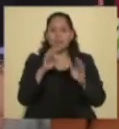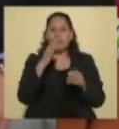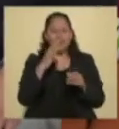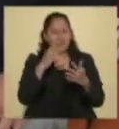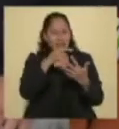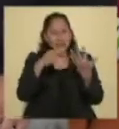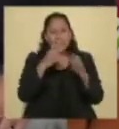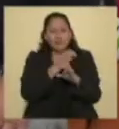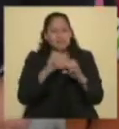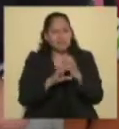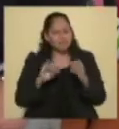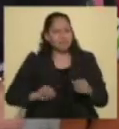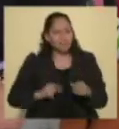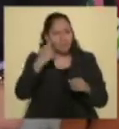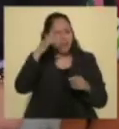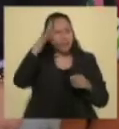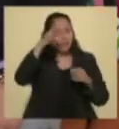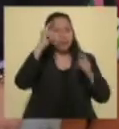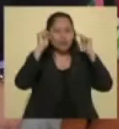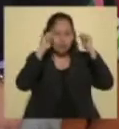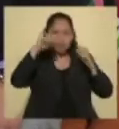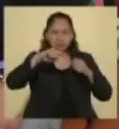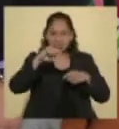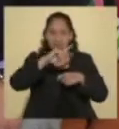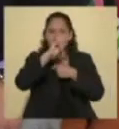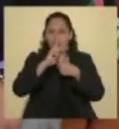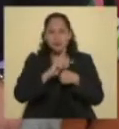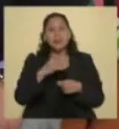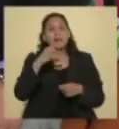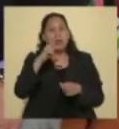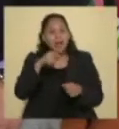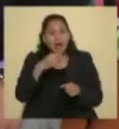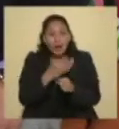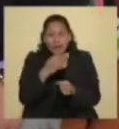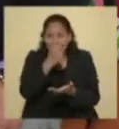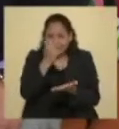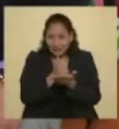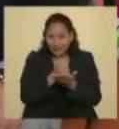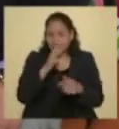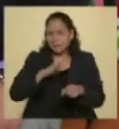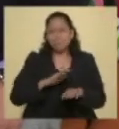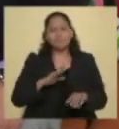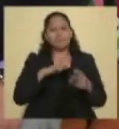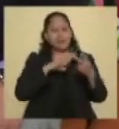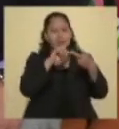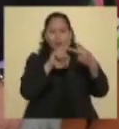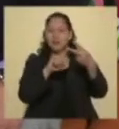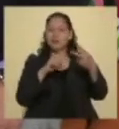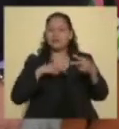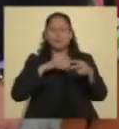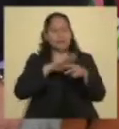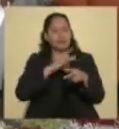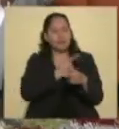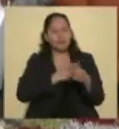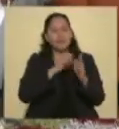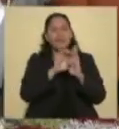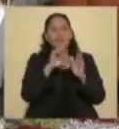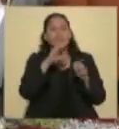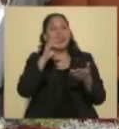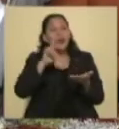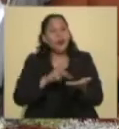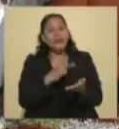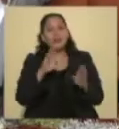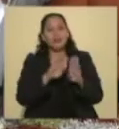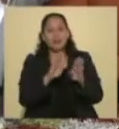cosas interesantes para el futuro del turismo en este país, pero para esta ciudad particularmente hay dos que a mí me fascinan. Uno es reconstruir,